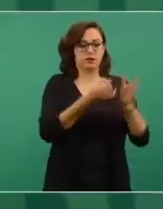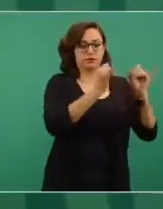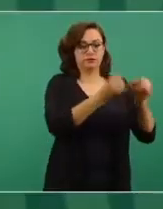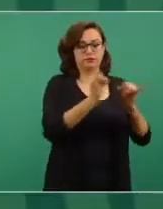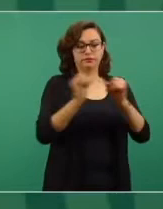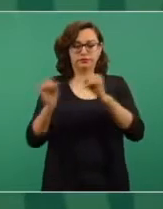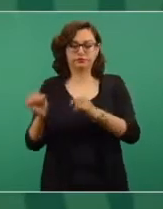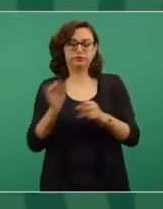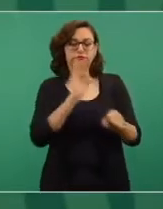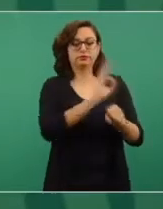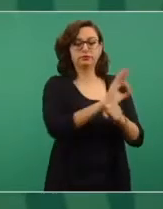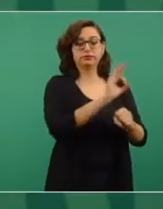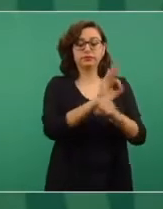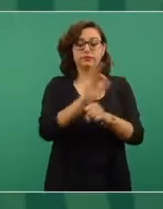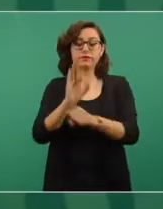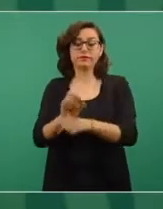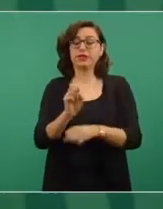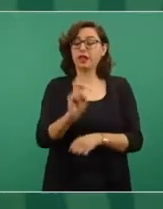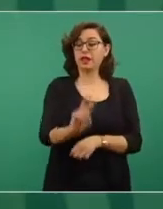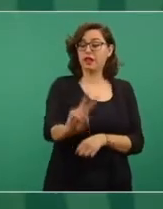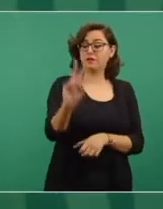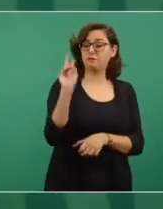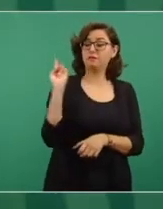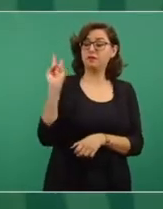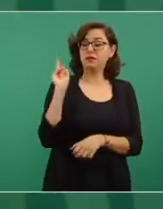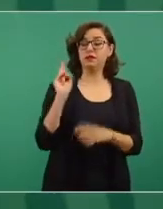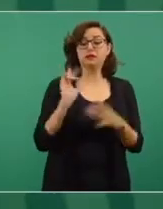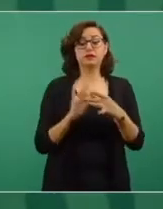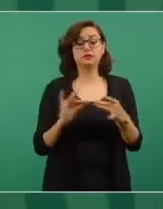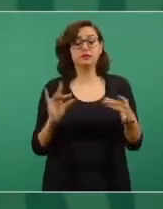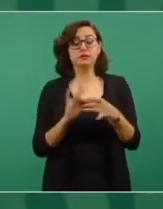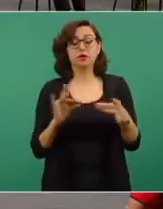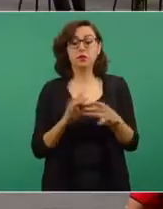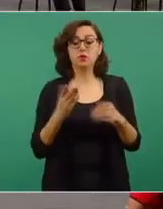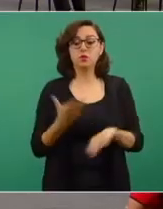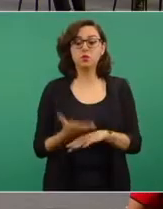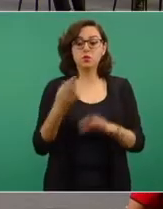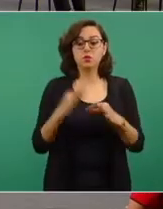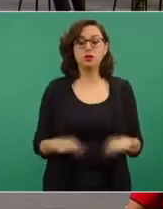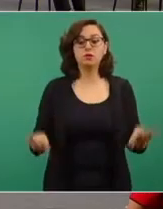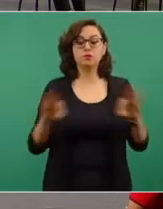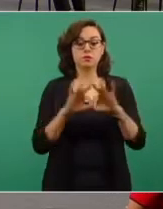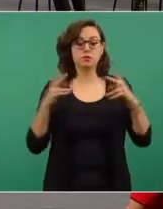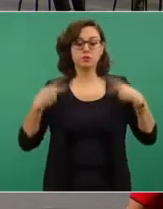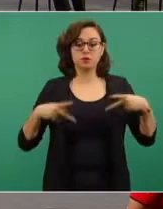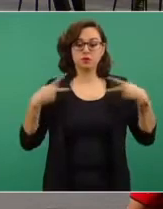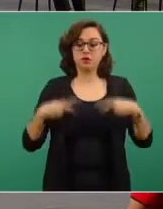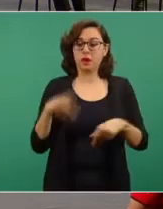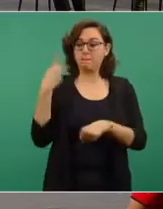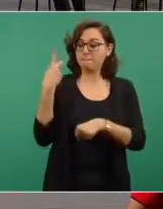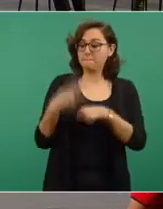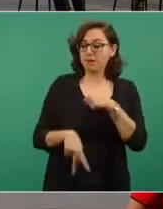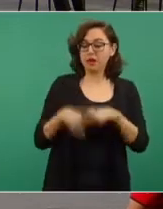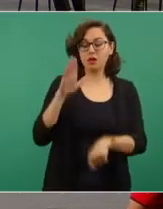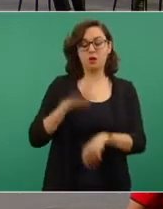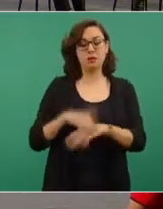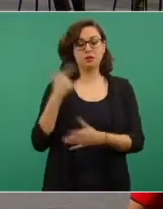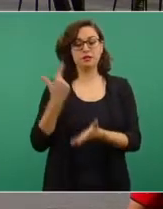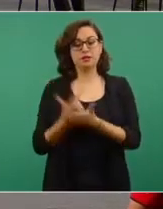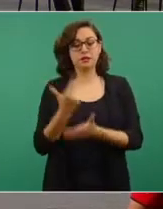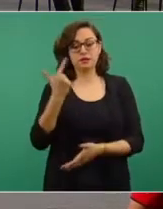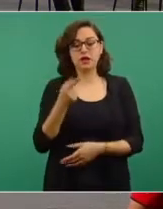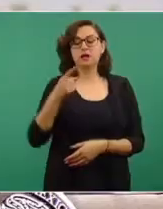la importancia de ir vacunando a las personas que tienen el mayor riesgo, las personas adultas